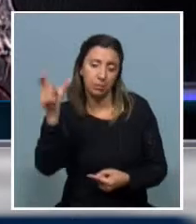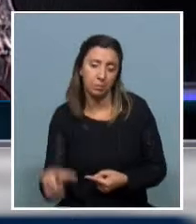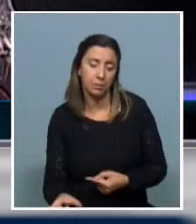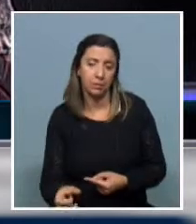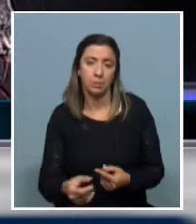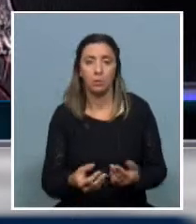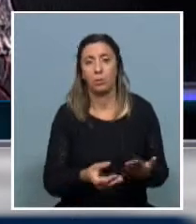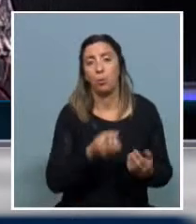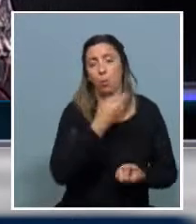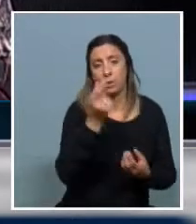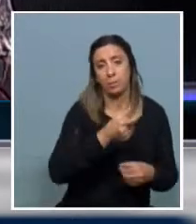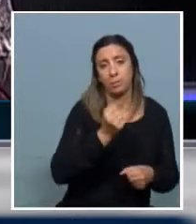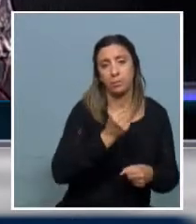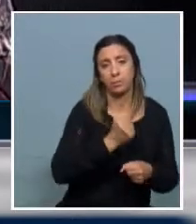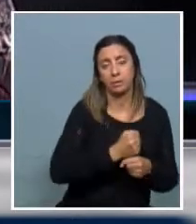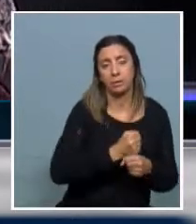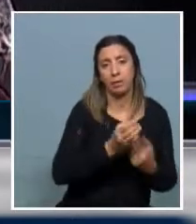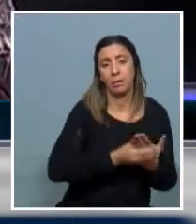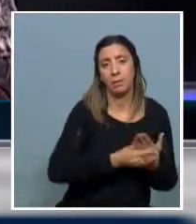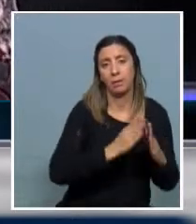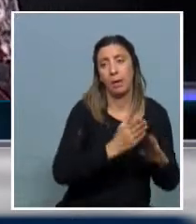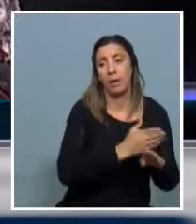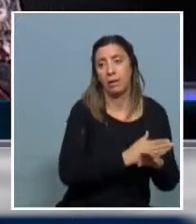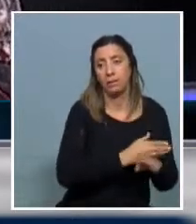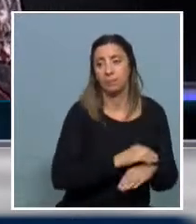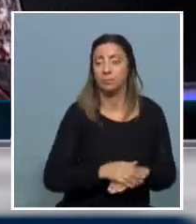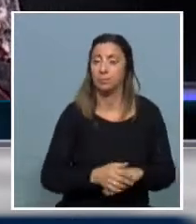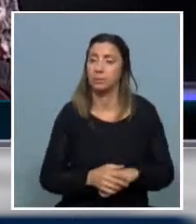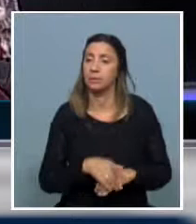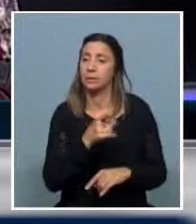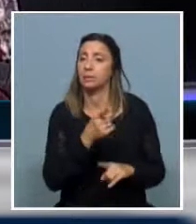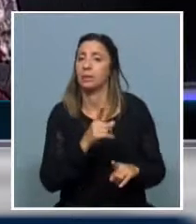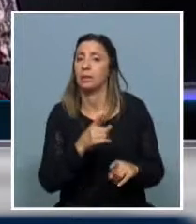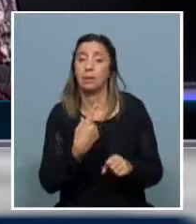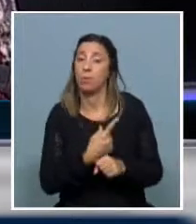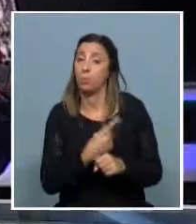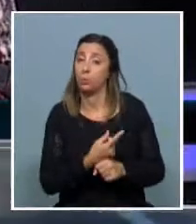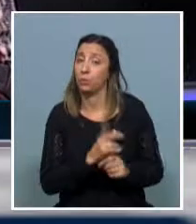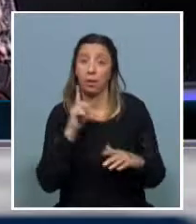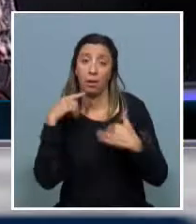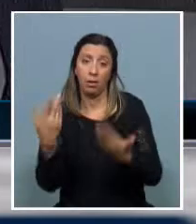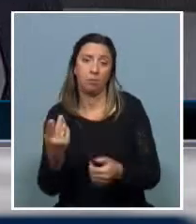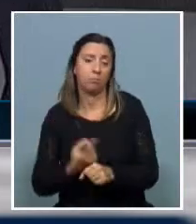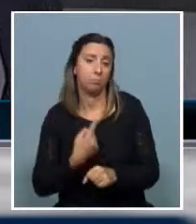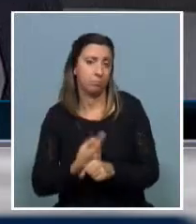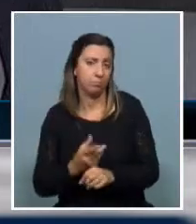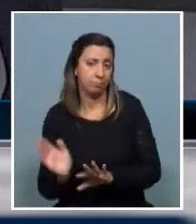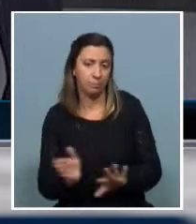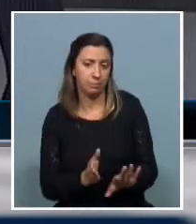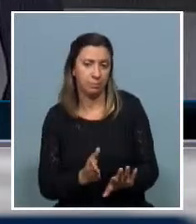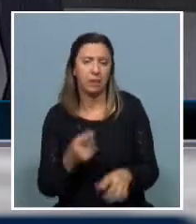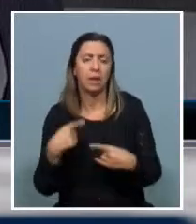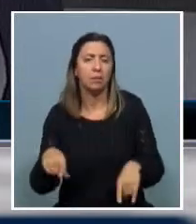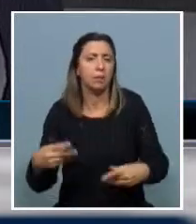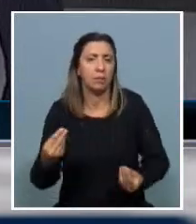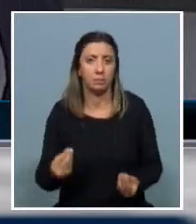mayor prioridad que cualquier funcionario que ya está viviendo, amén de que ellos estaban impedidos de poder adjudicárselos. ¿Y qué pasa con estos